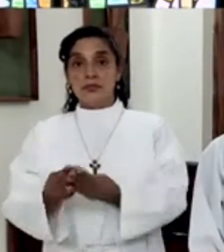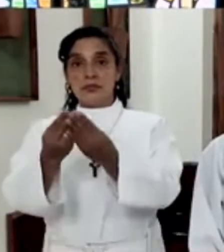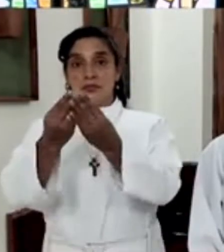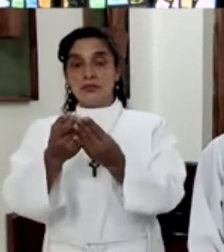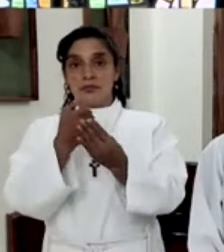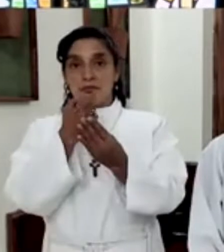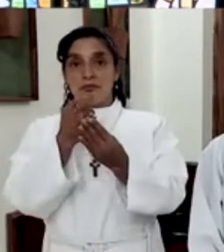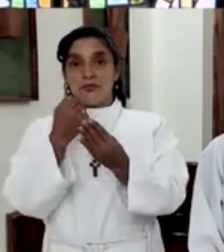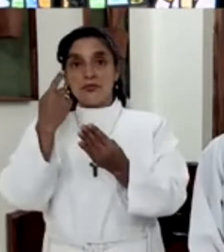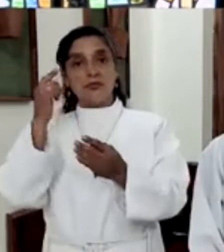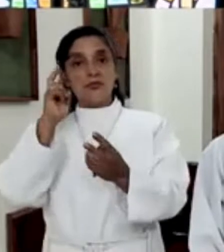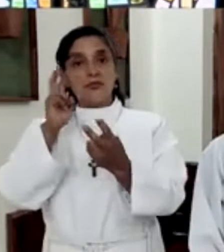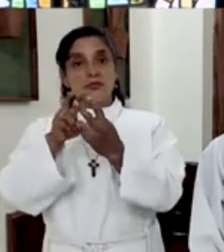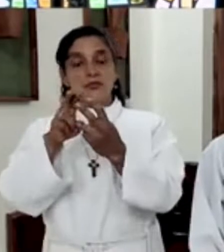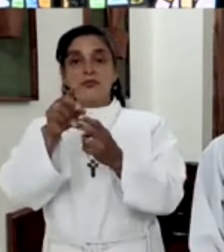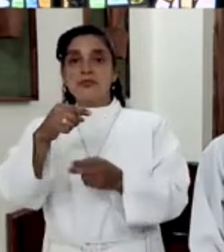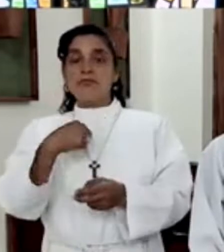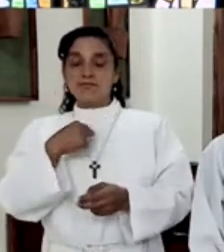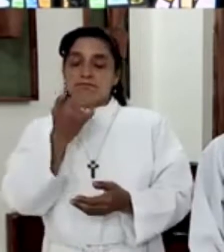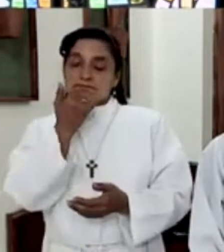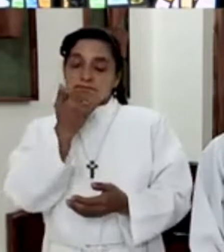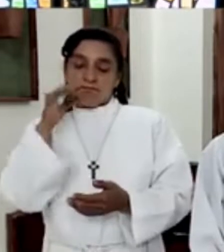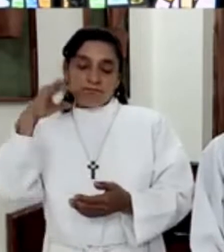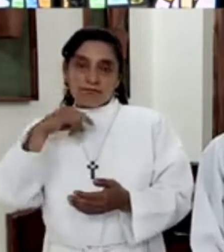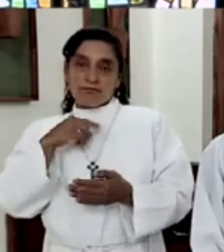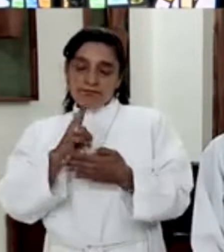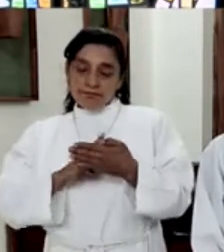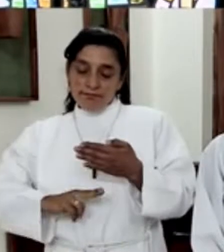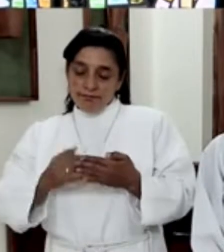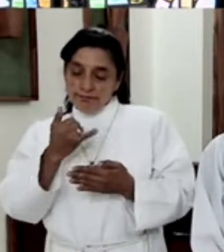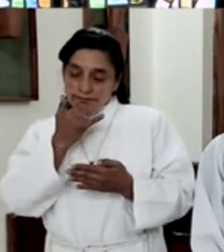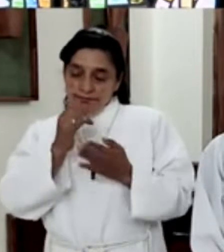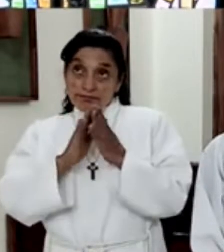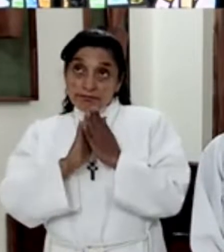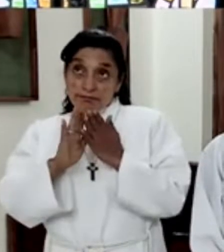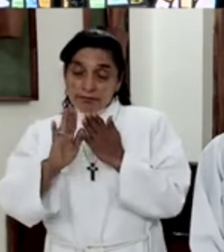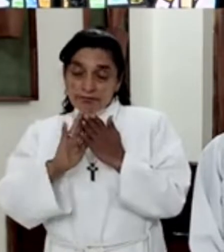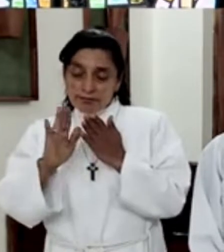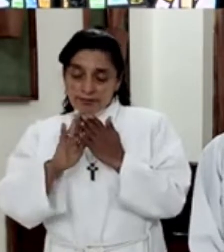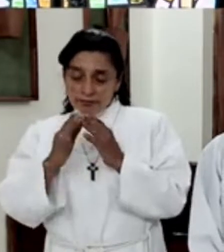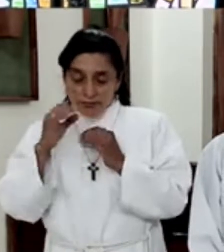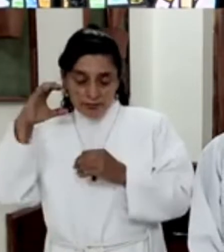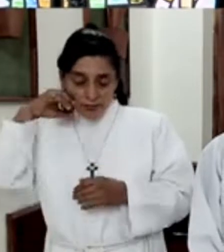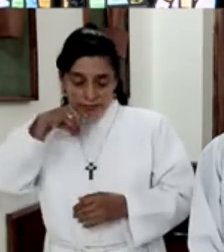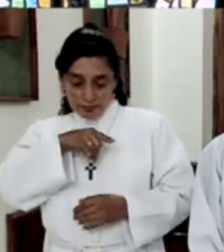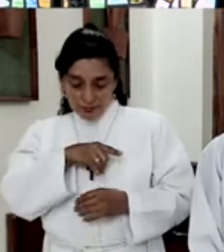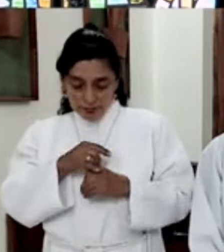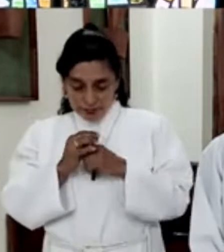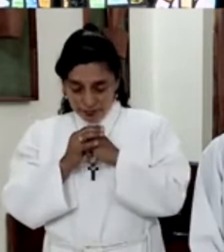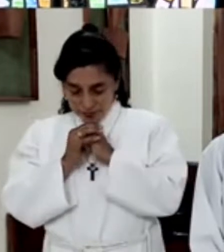Eucaristía, reconociendo con humildad nuestros pecados.